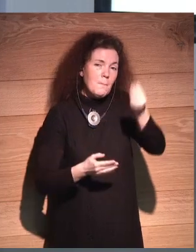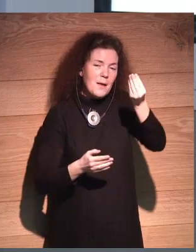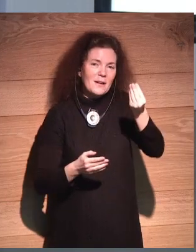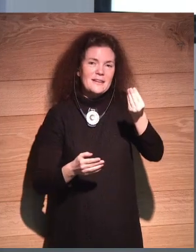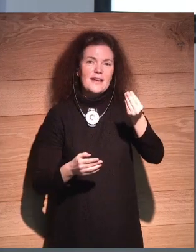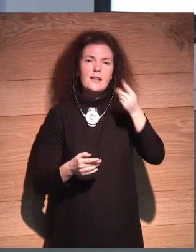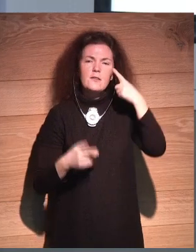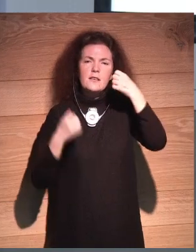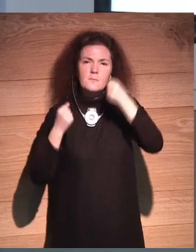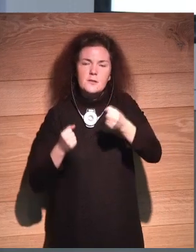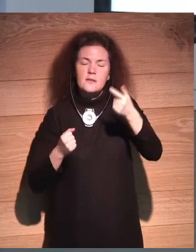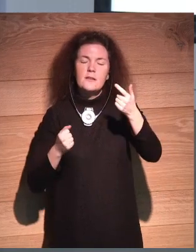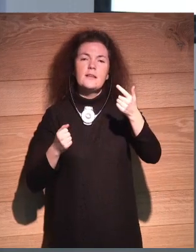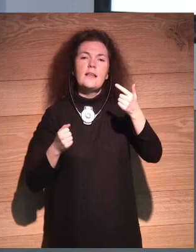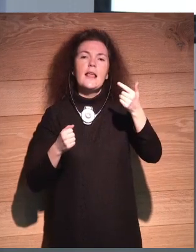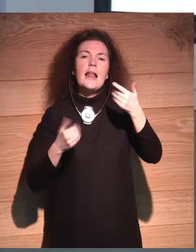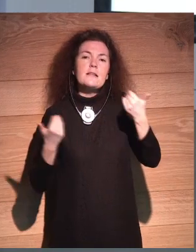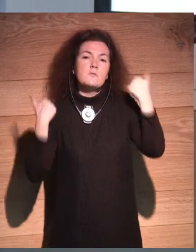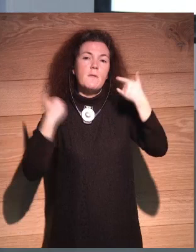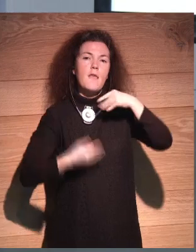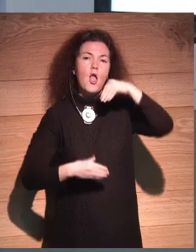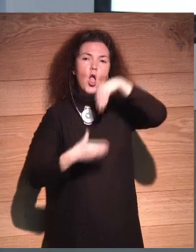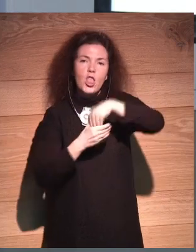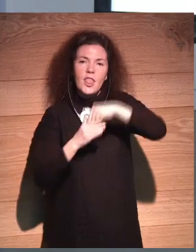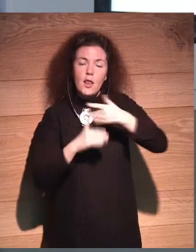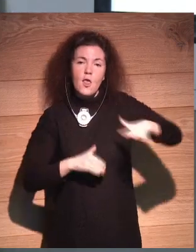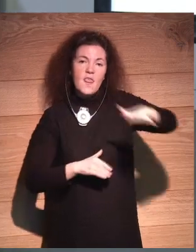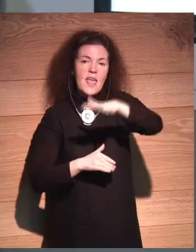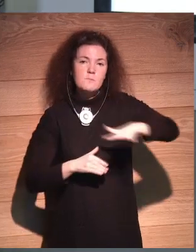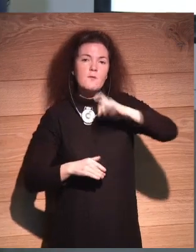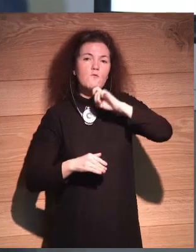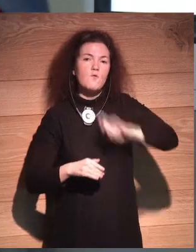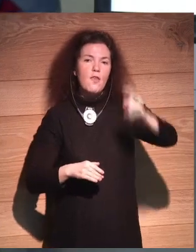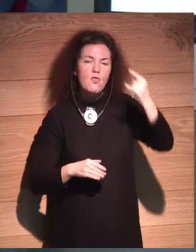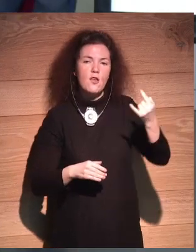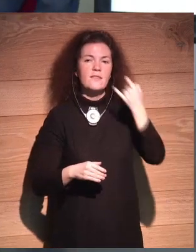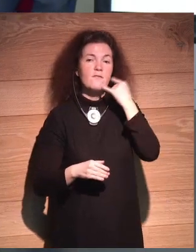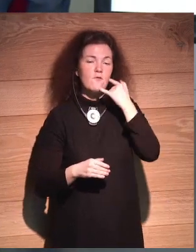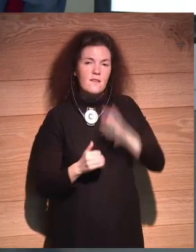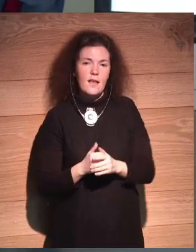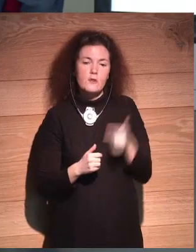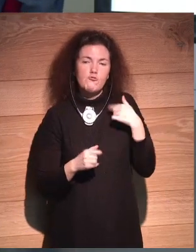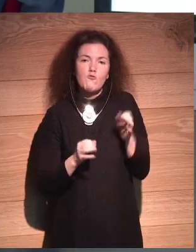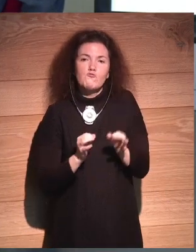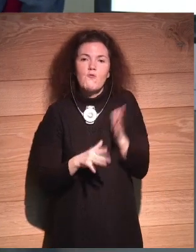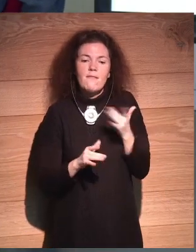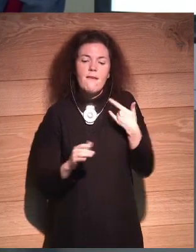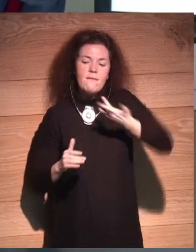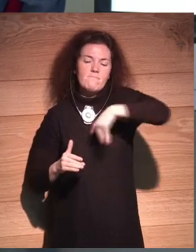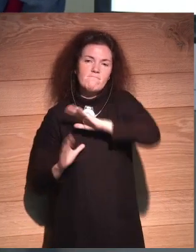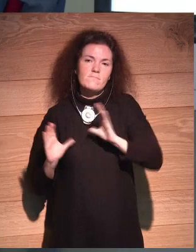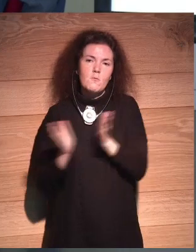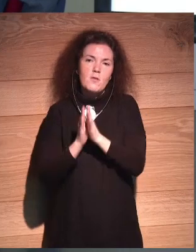Soy Andrés Pérez Perruca, el responsable de contenidos del espacio Fundación Telefónica. Tengo la suerte de contar con un